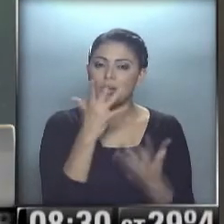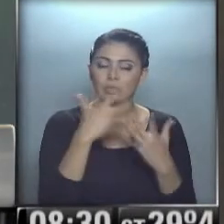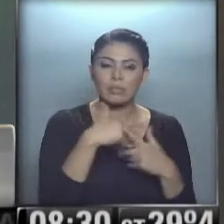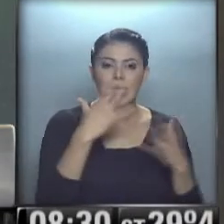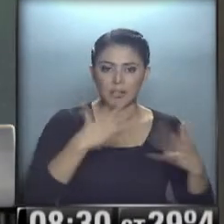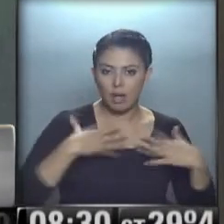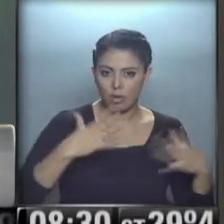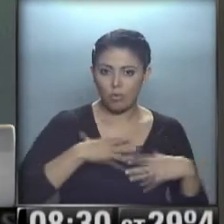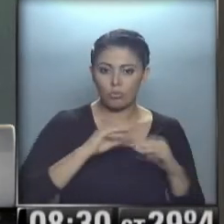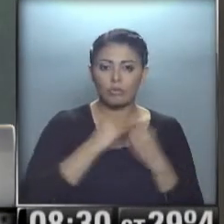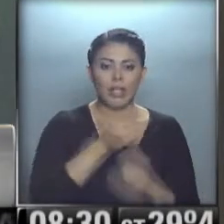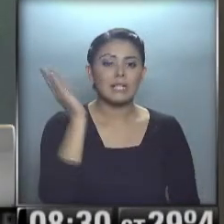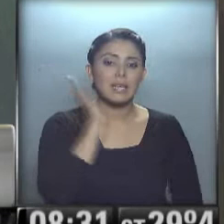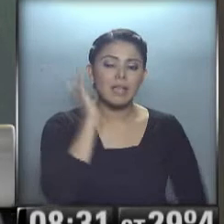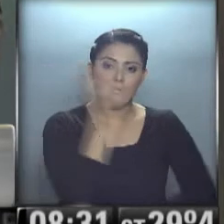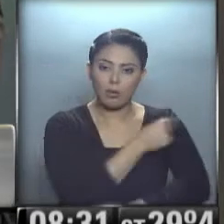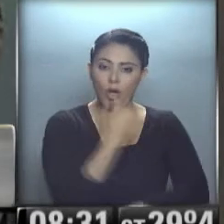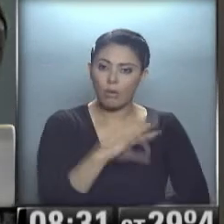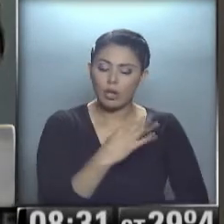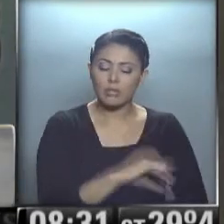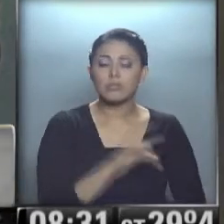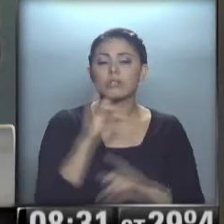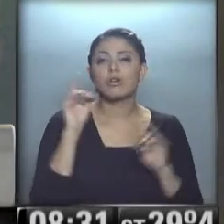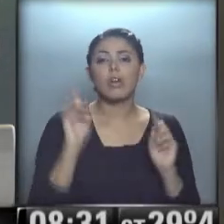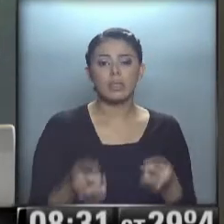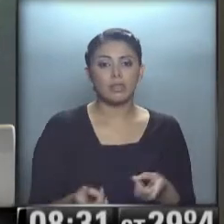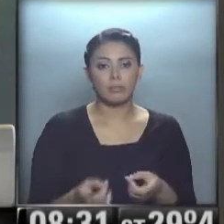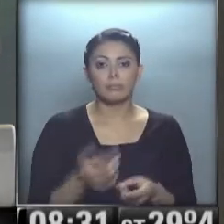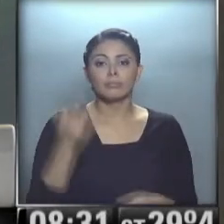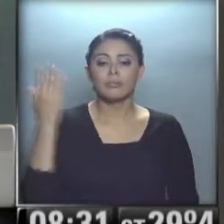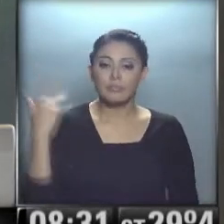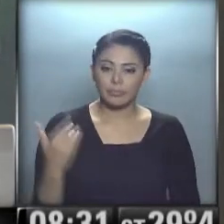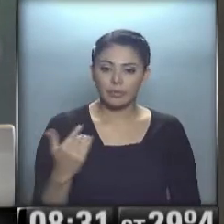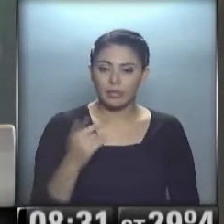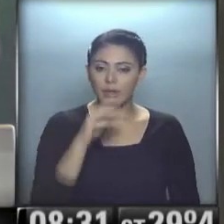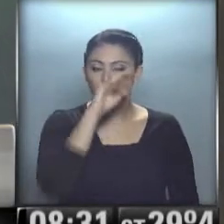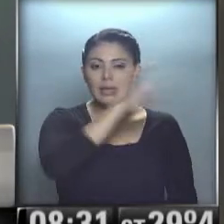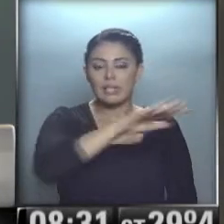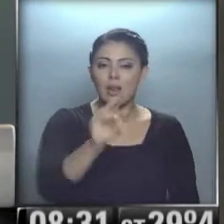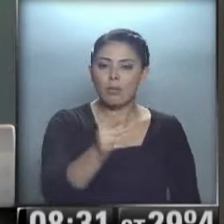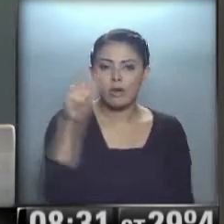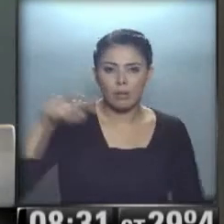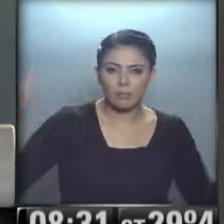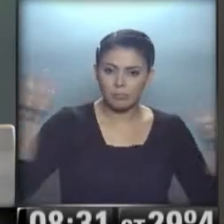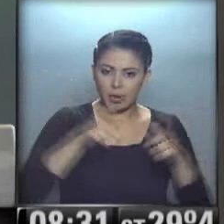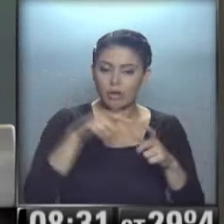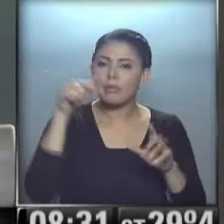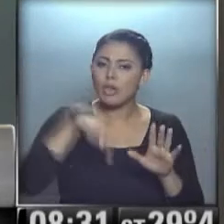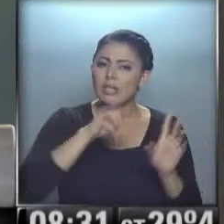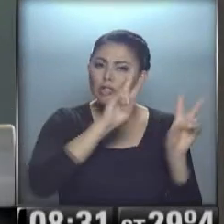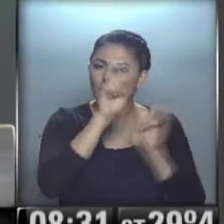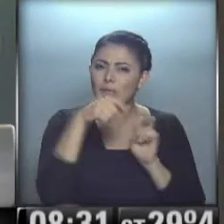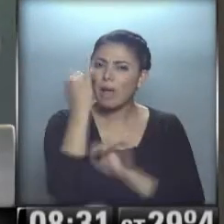sanitario con 16 vacunas, tenemos un sistema sanitario que redujo sustancialmente la mortalidad infantil. De eso no se habla en la